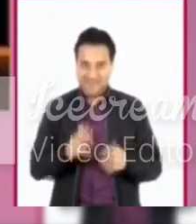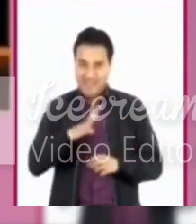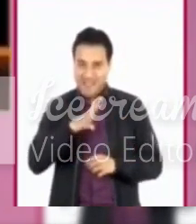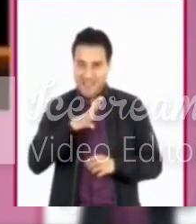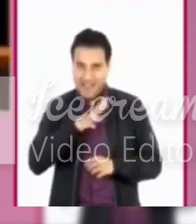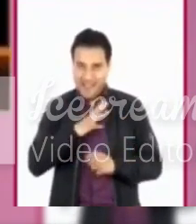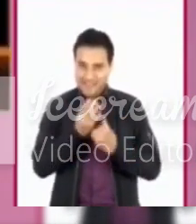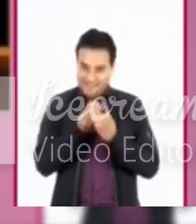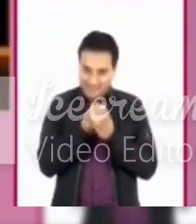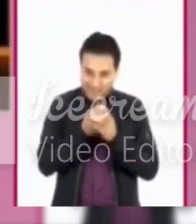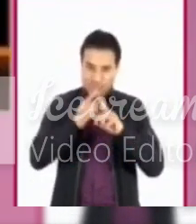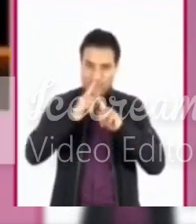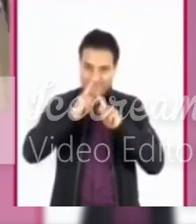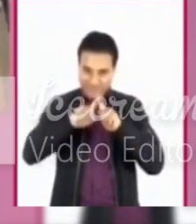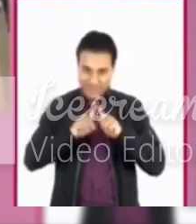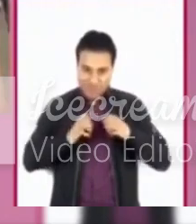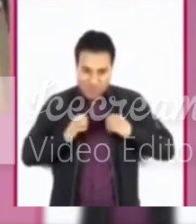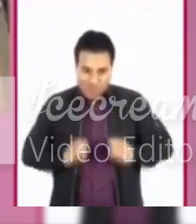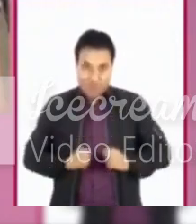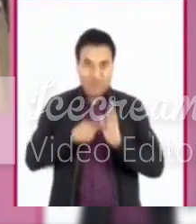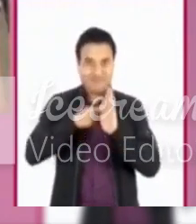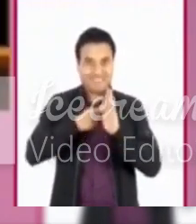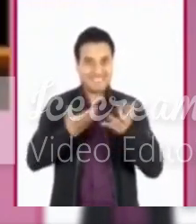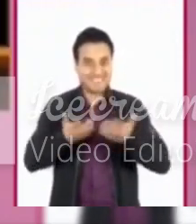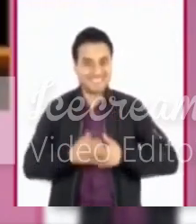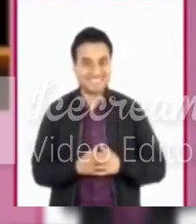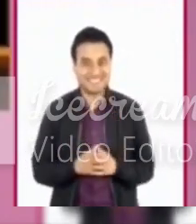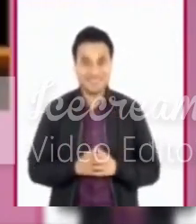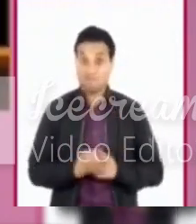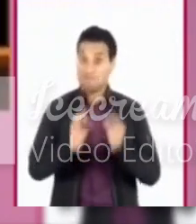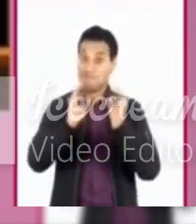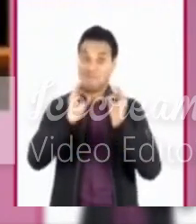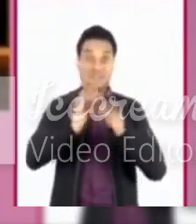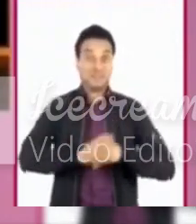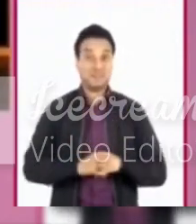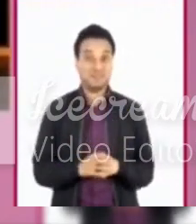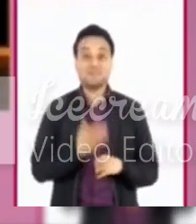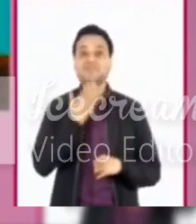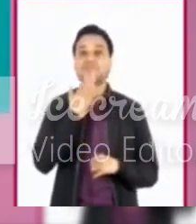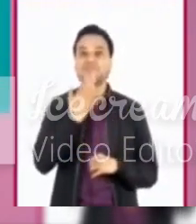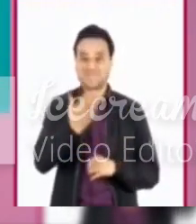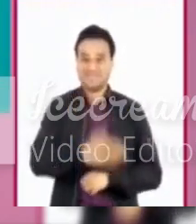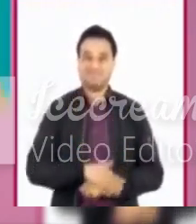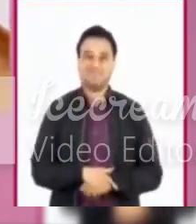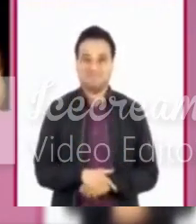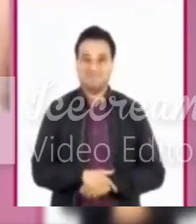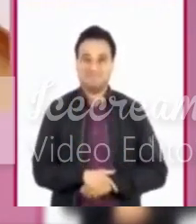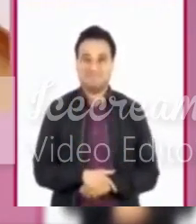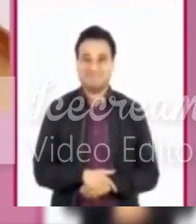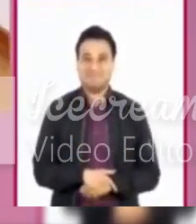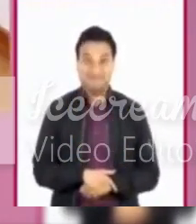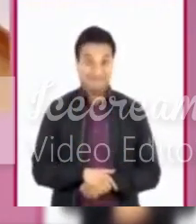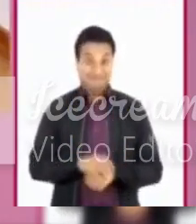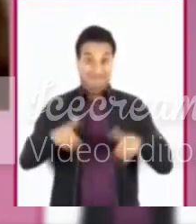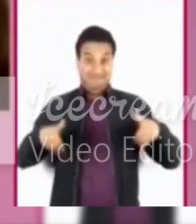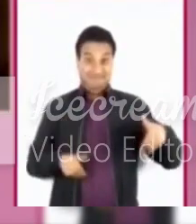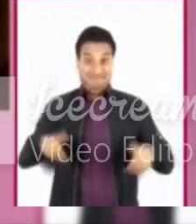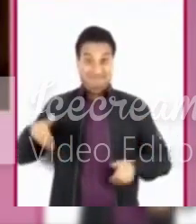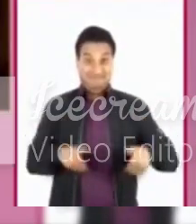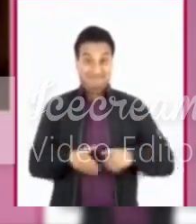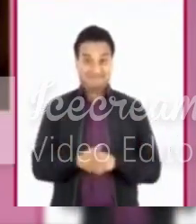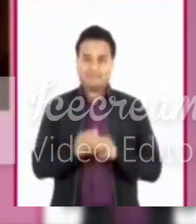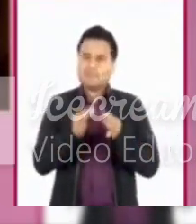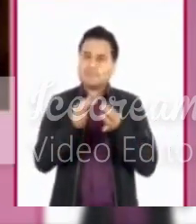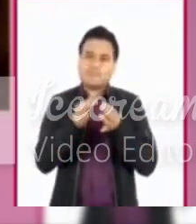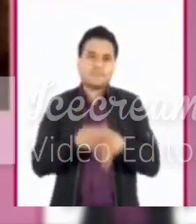de mensajes que nuestro cuerpo puede transmitir. ¡Perfecto! ¡Muy bien! En el teatro, es